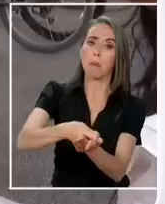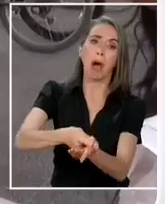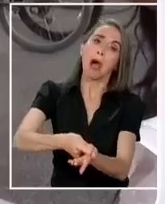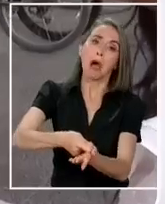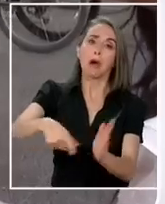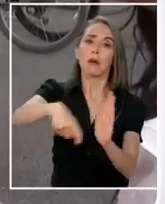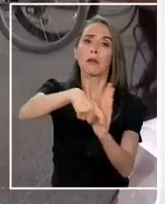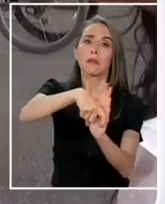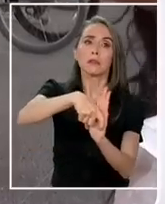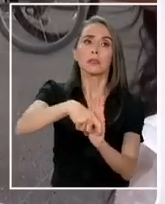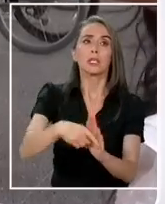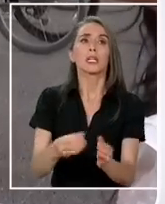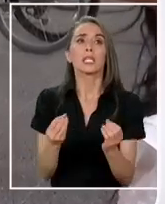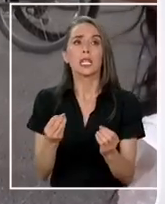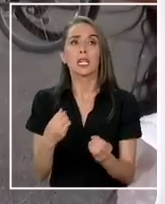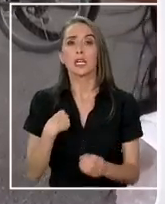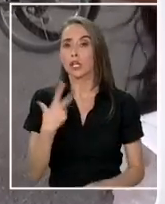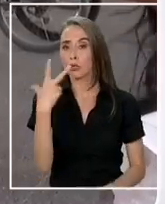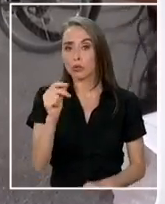Injusto